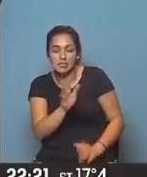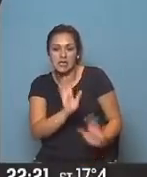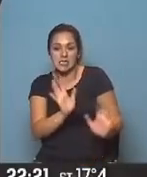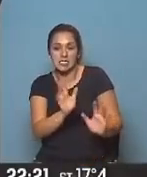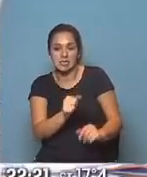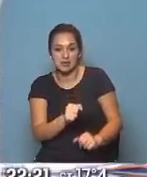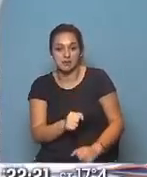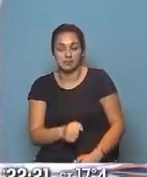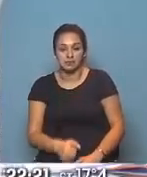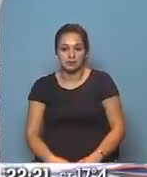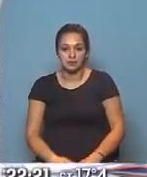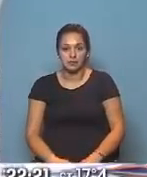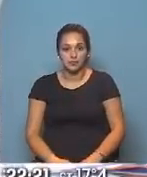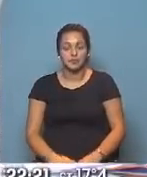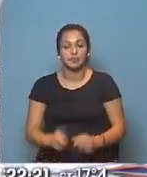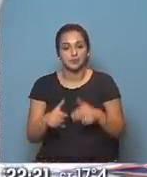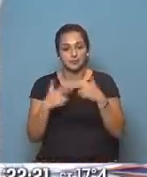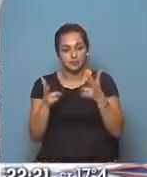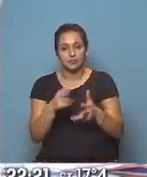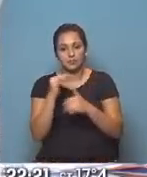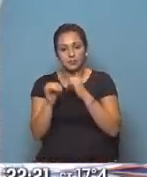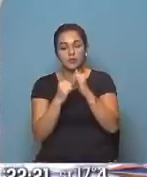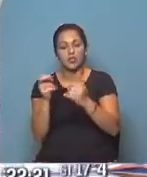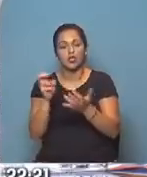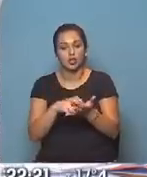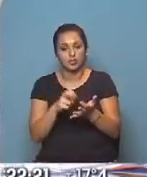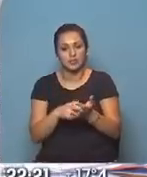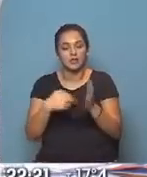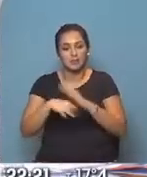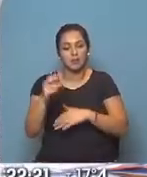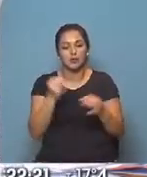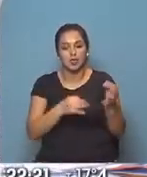Latina está en la lista. Le dijimos que íbamos a contarle las noticias y las íbamos a analizar todos juntos.